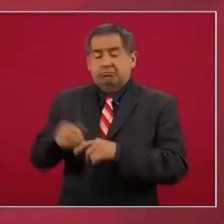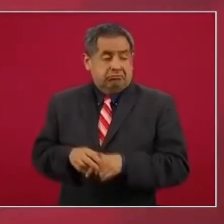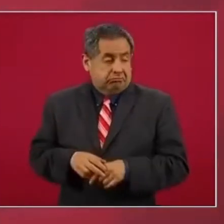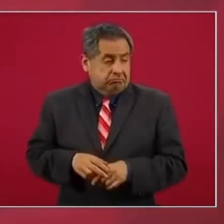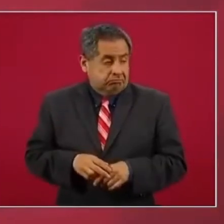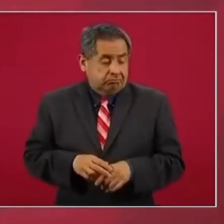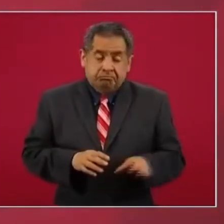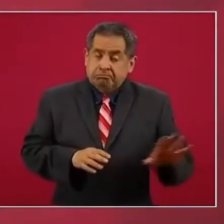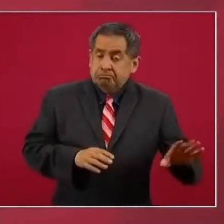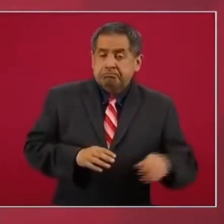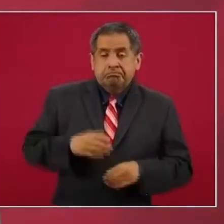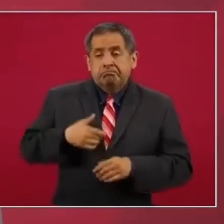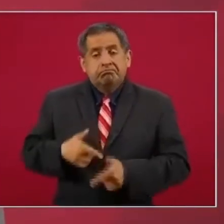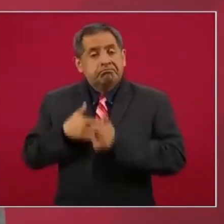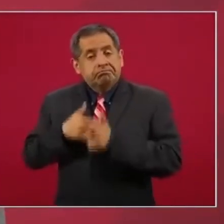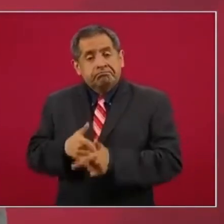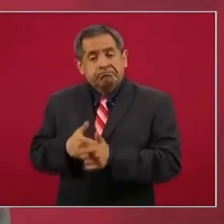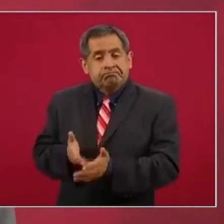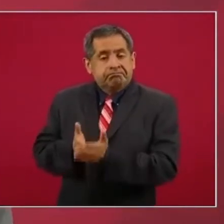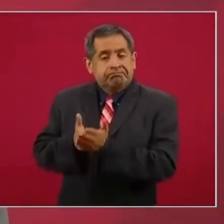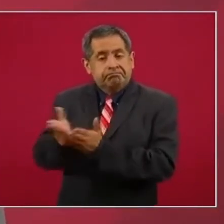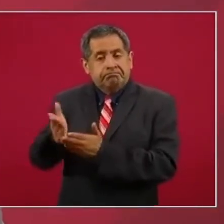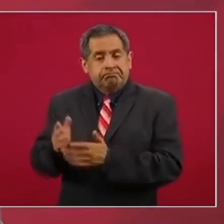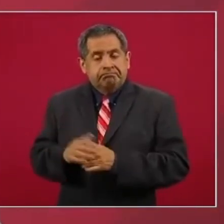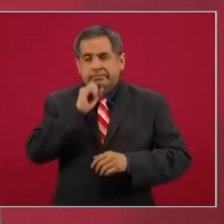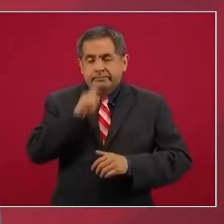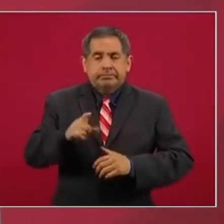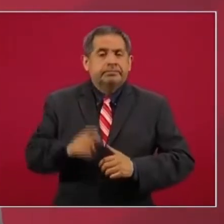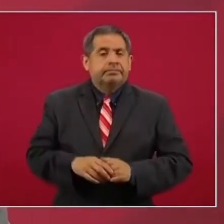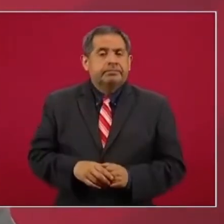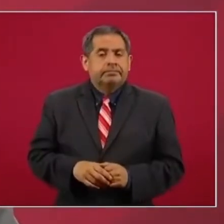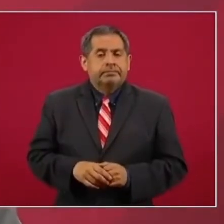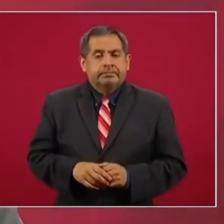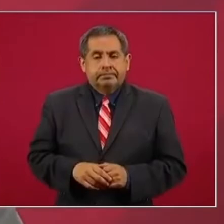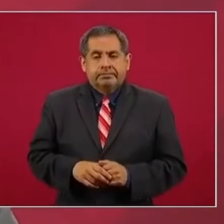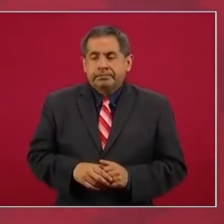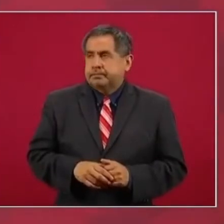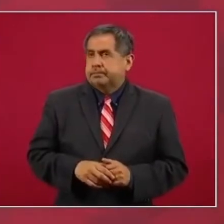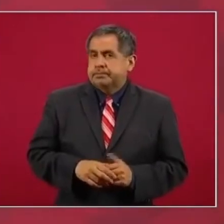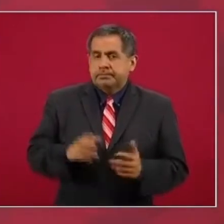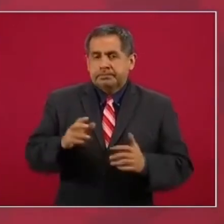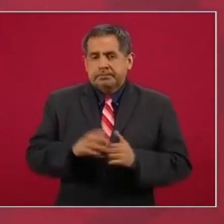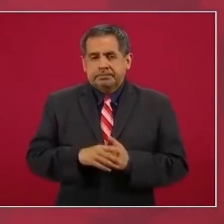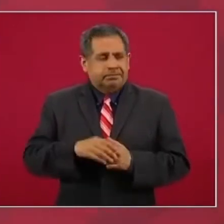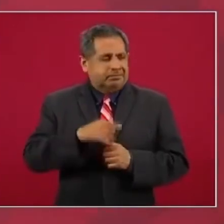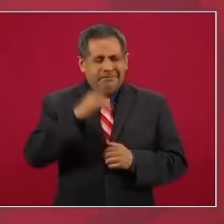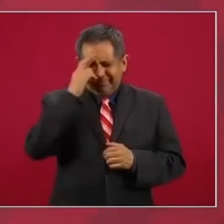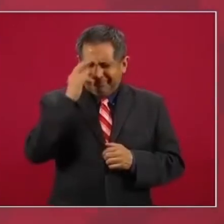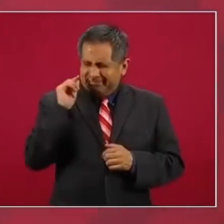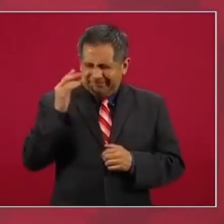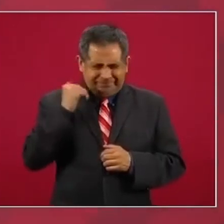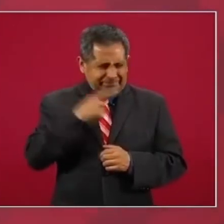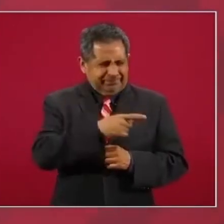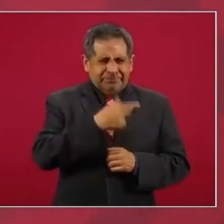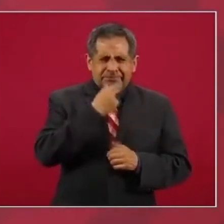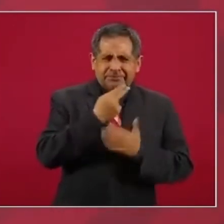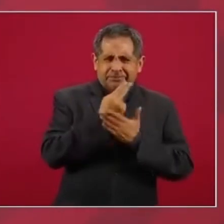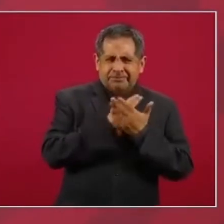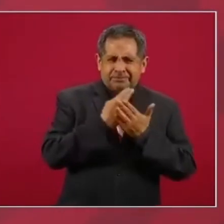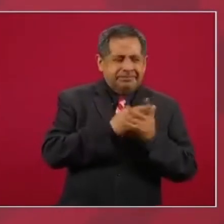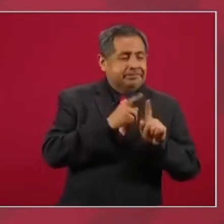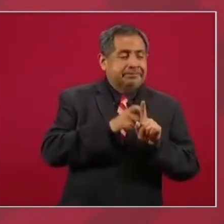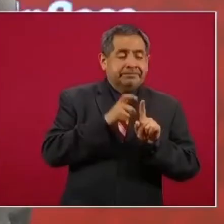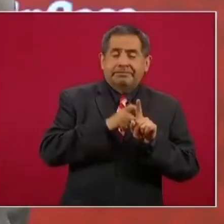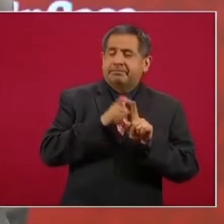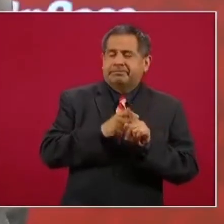nosotros vamos adelante. Y también que no se malinterprete que un caricaturista ahora